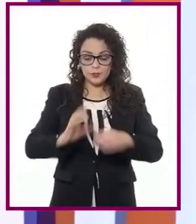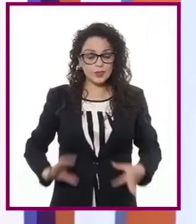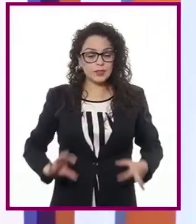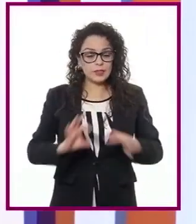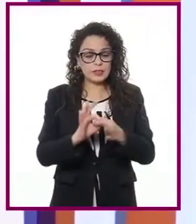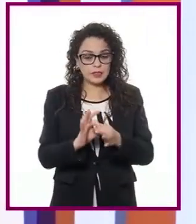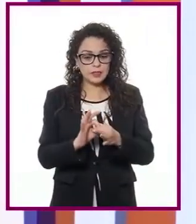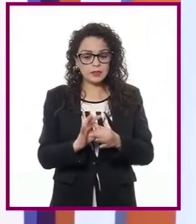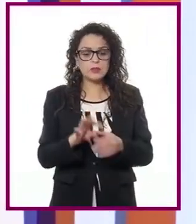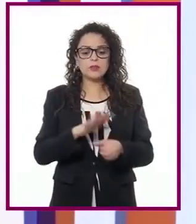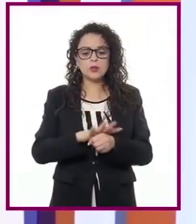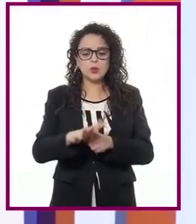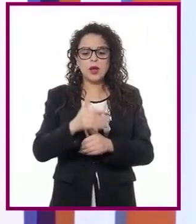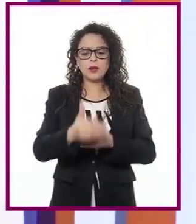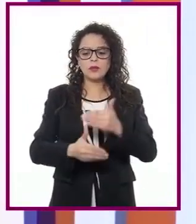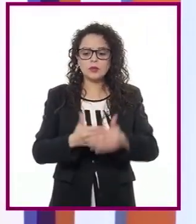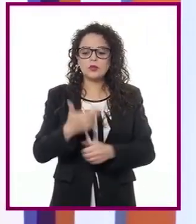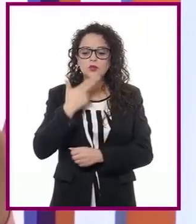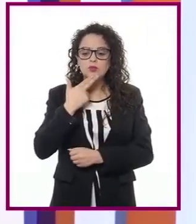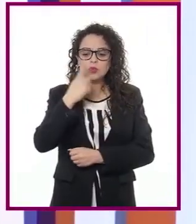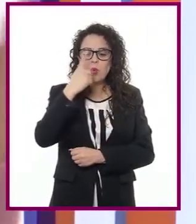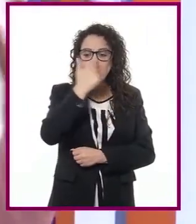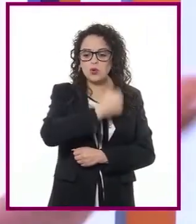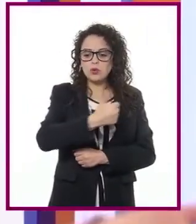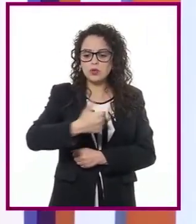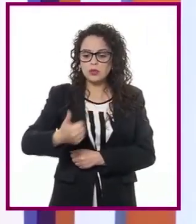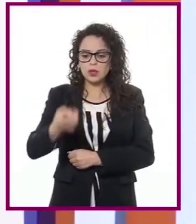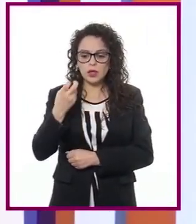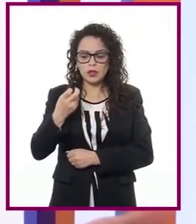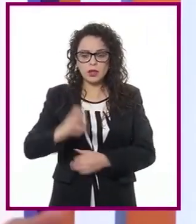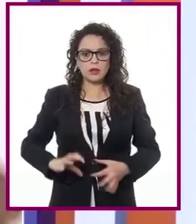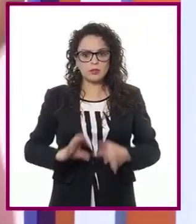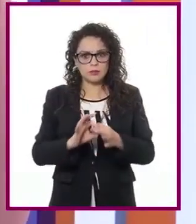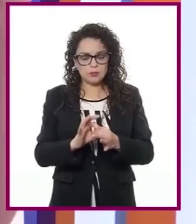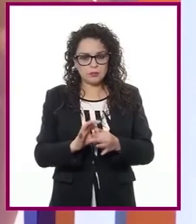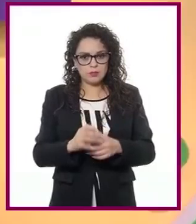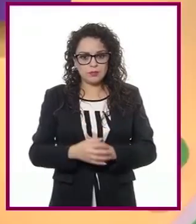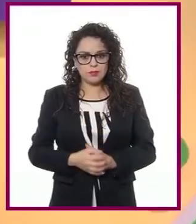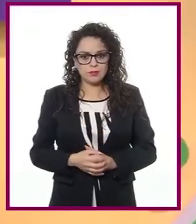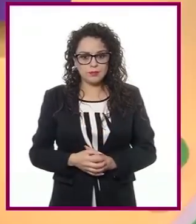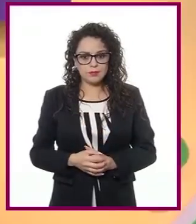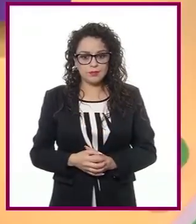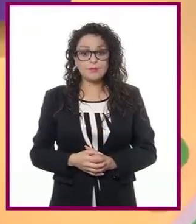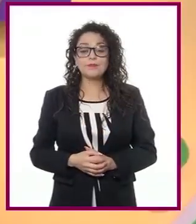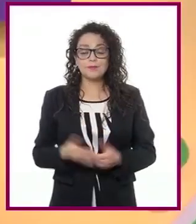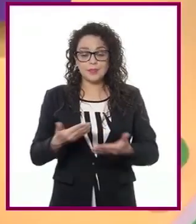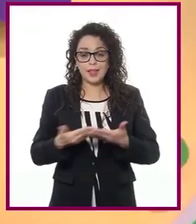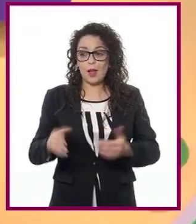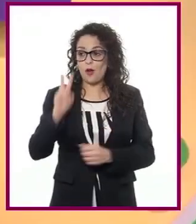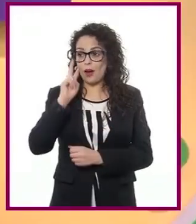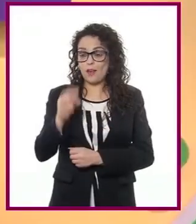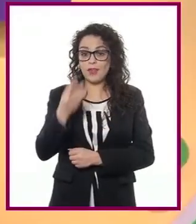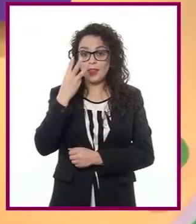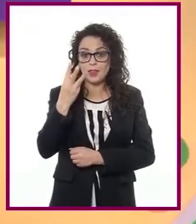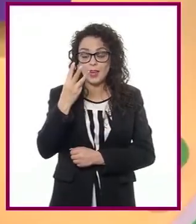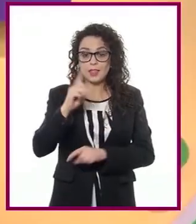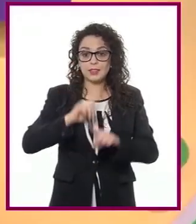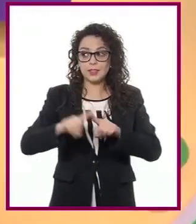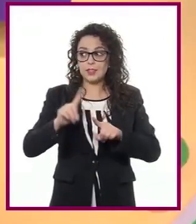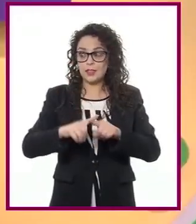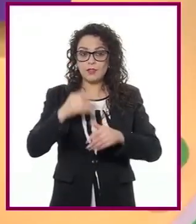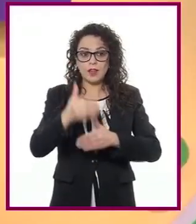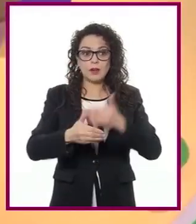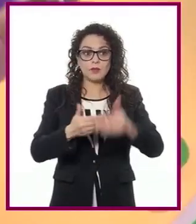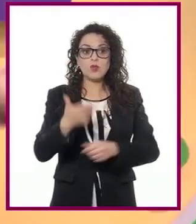relacionar en qué procedimiento se utiliza cada una de estas representaciones? A continuación veremos 3 procedimientos que